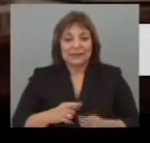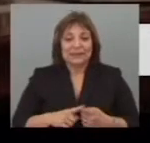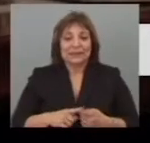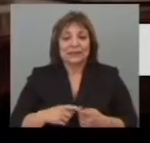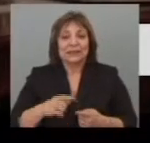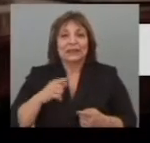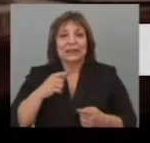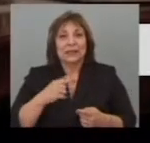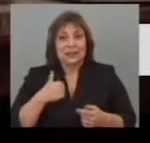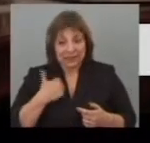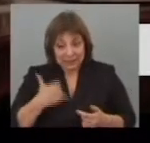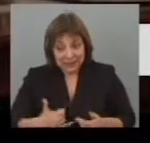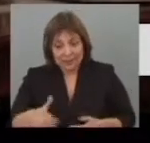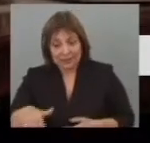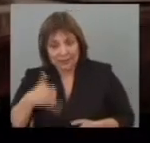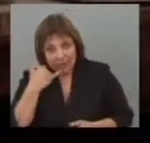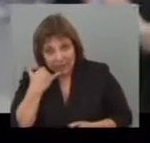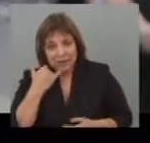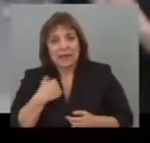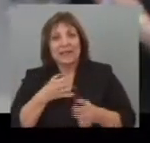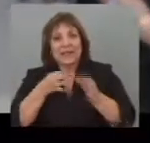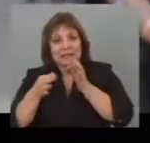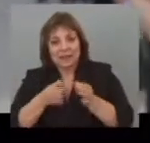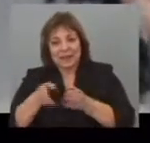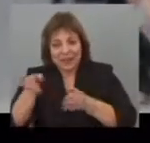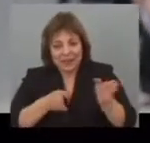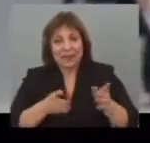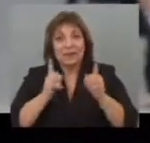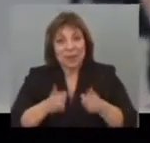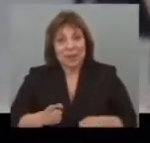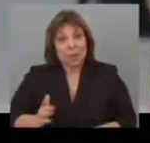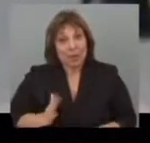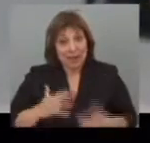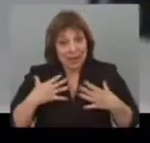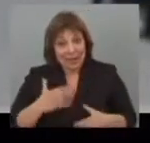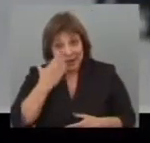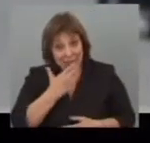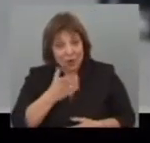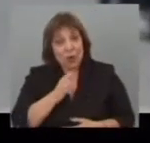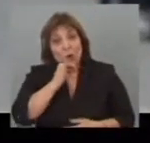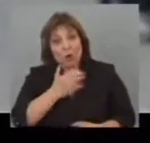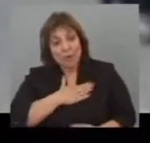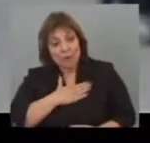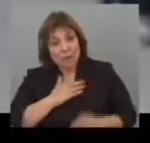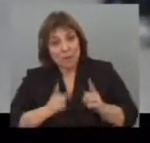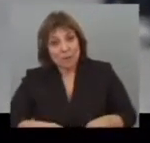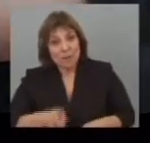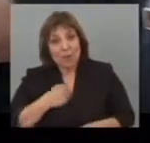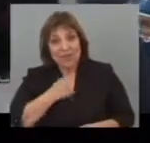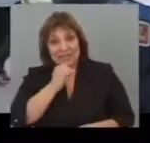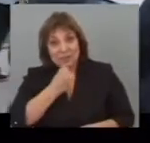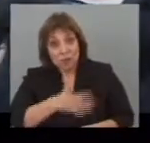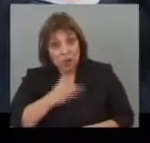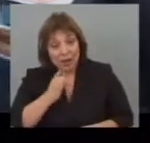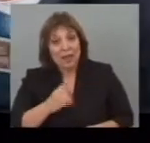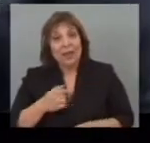las atendemos y le asesoramos. También para las Mujeres de Negro, contar su propia historia es otra acción para ayudar